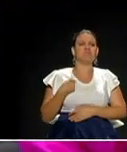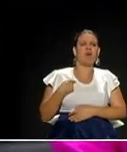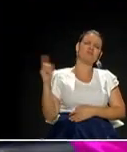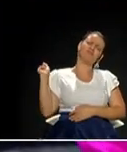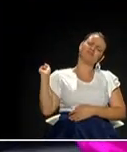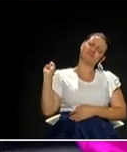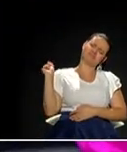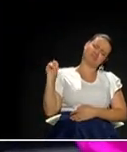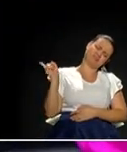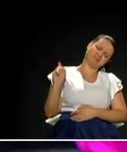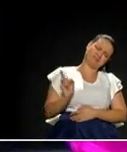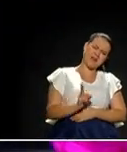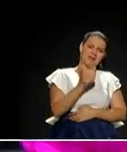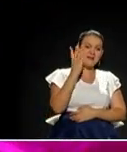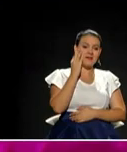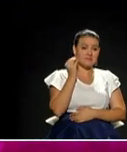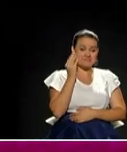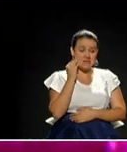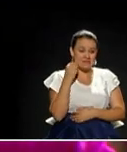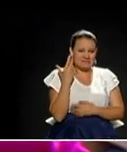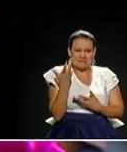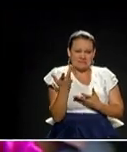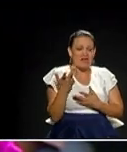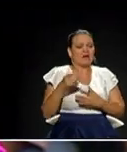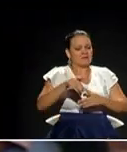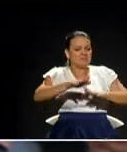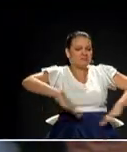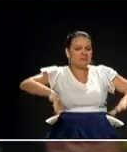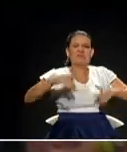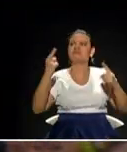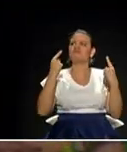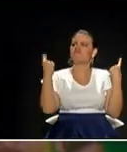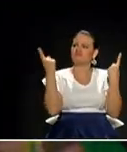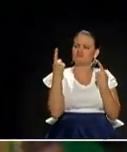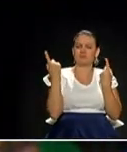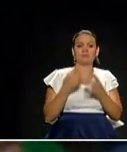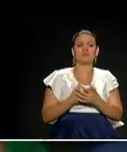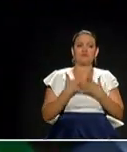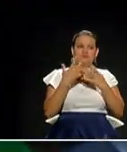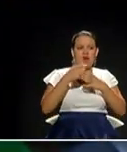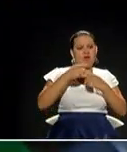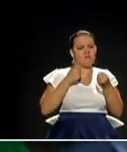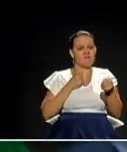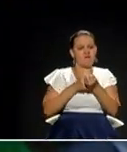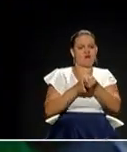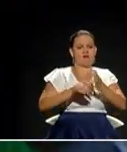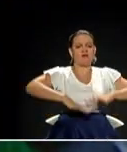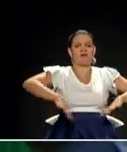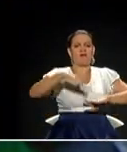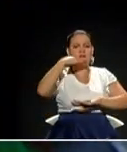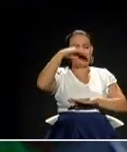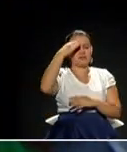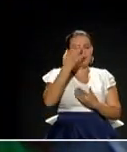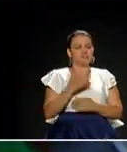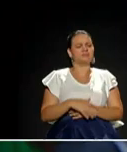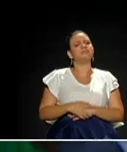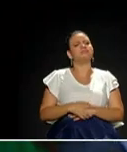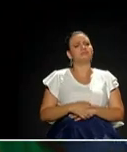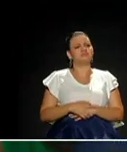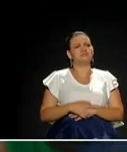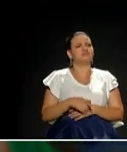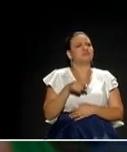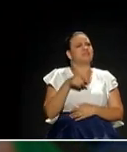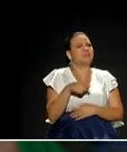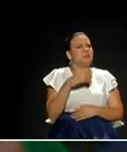de muchos años en el sector público y quiero aportarle eso a mi ciudad que es lo que le voy a dar a